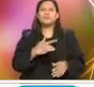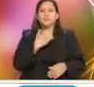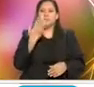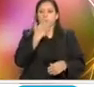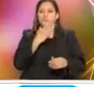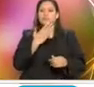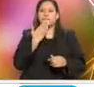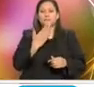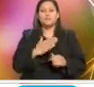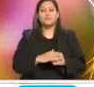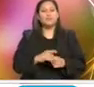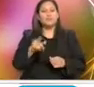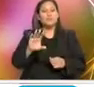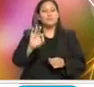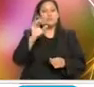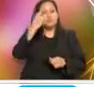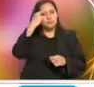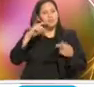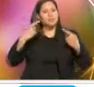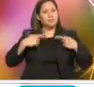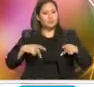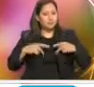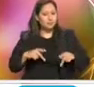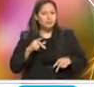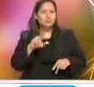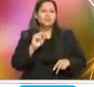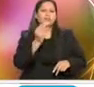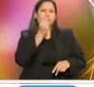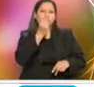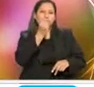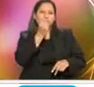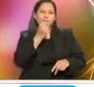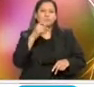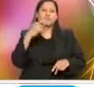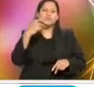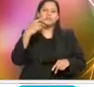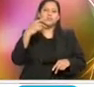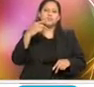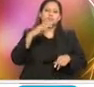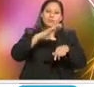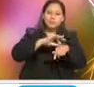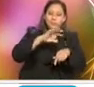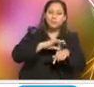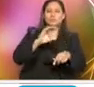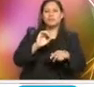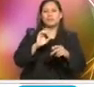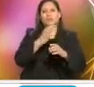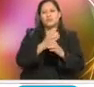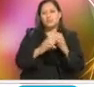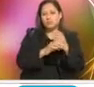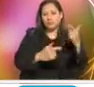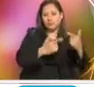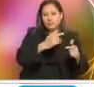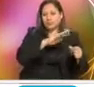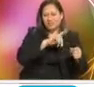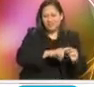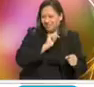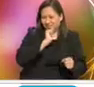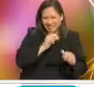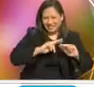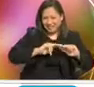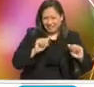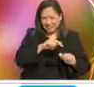rica. Y es una opción más para las personas que pues no comen, no tienen en su dieta carne ni productos animales. Sí, exacto. Eso es